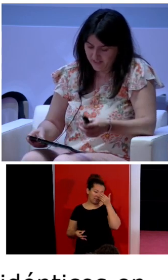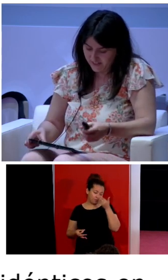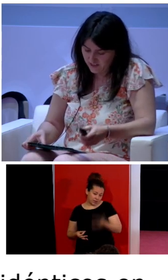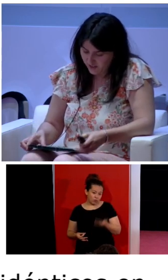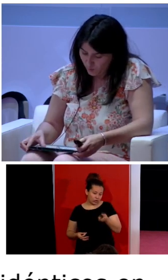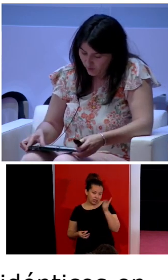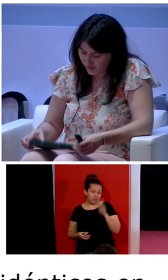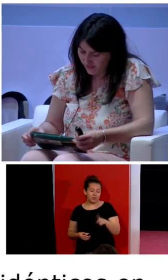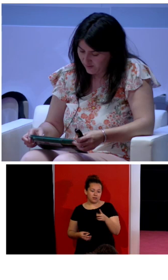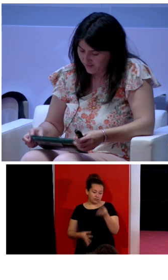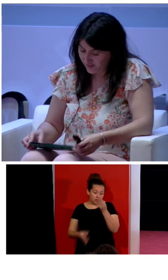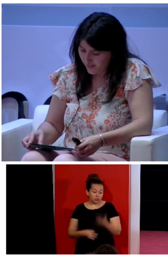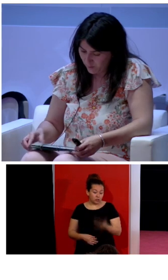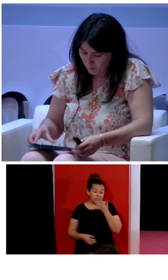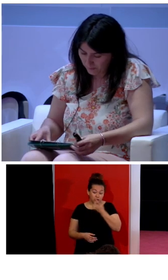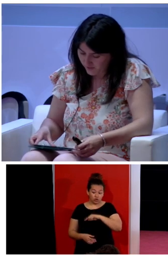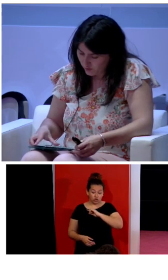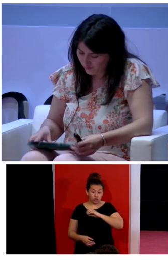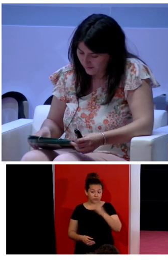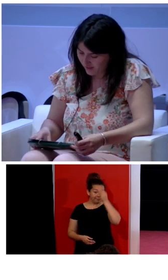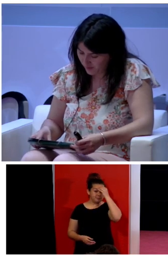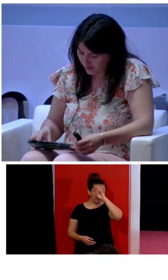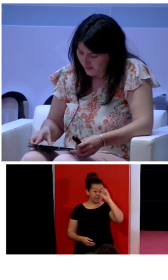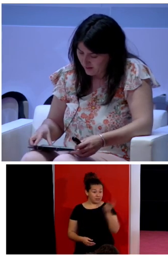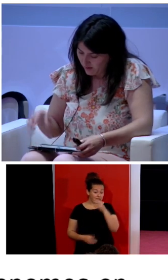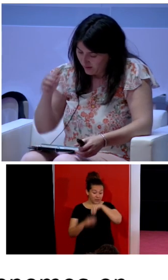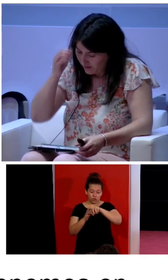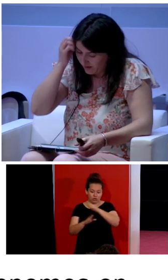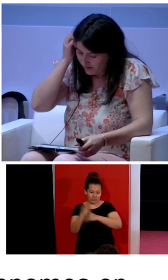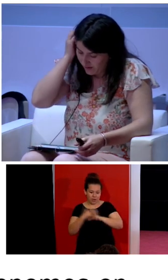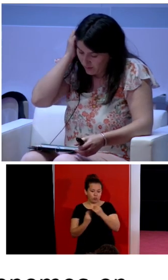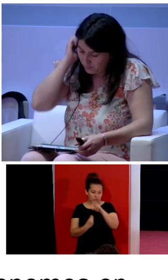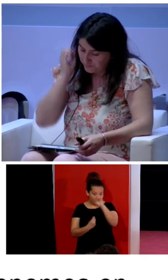Otra cuestión importante es que si tenemos en cuenta la diversidad dentro de la discapacidad,